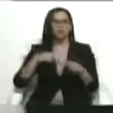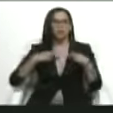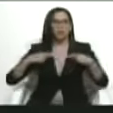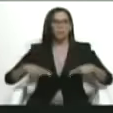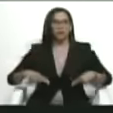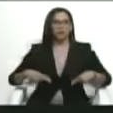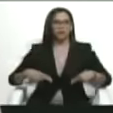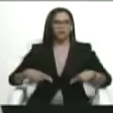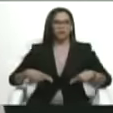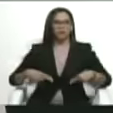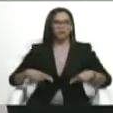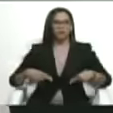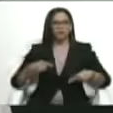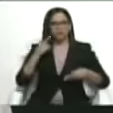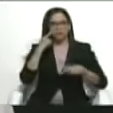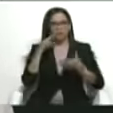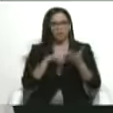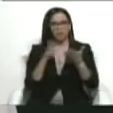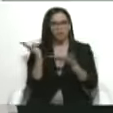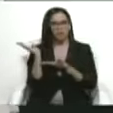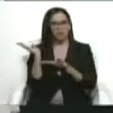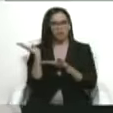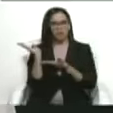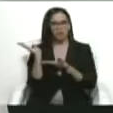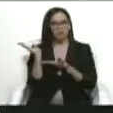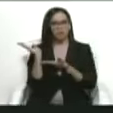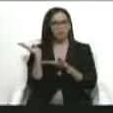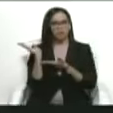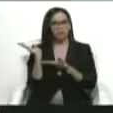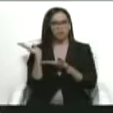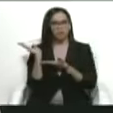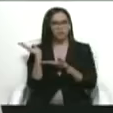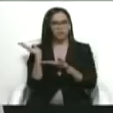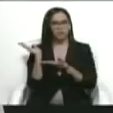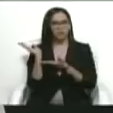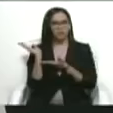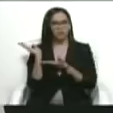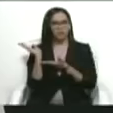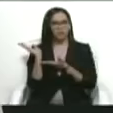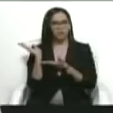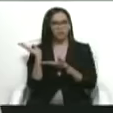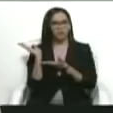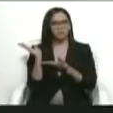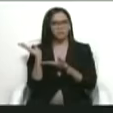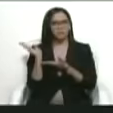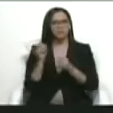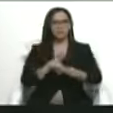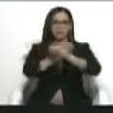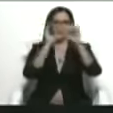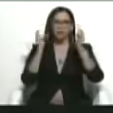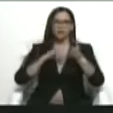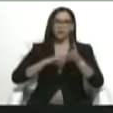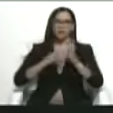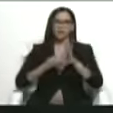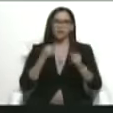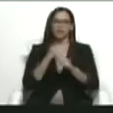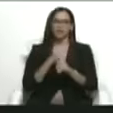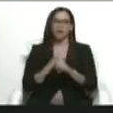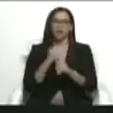Es la que está abajo, ¿no? Se lee ahí claramente, sí. Es lo que está abajo, lo que está más abajito. Ahí está, pues ahí está claramente definido lo que es la